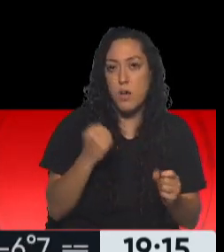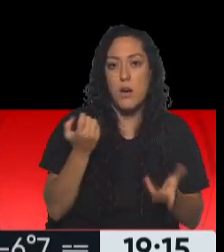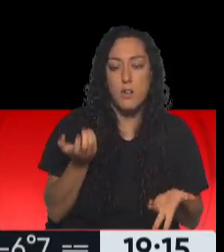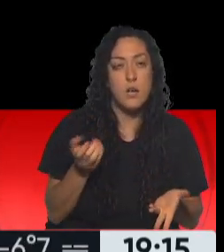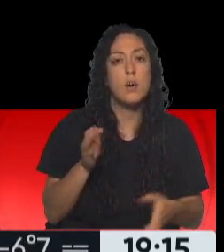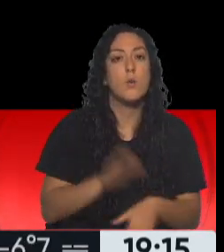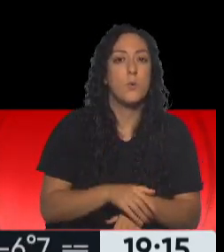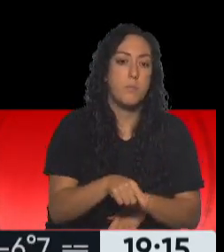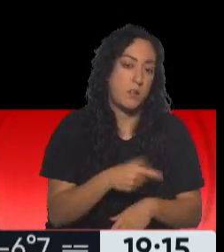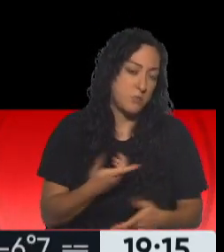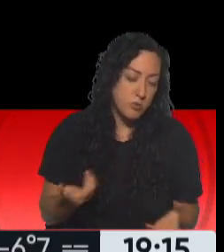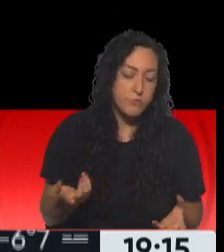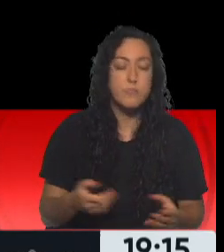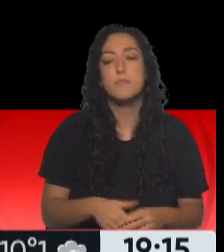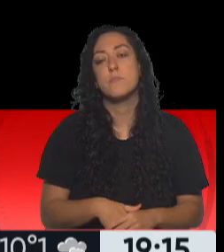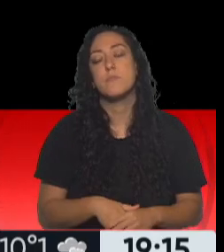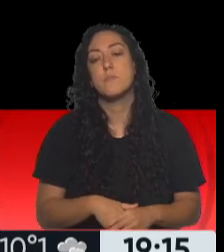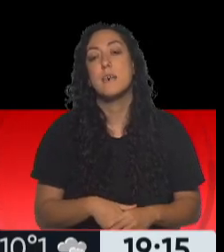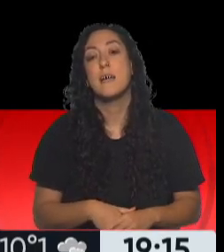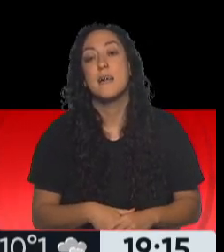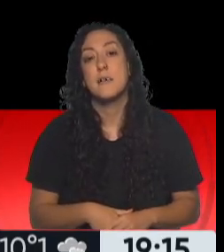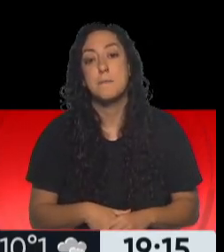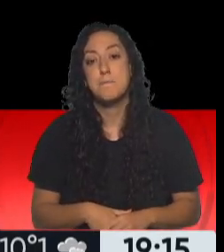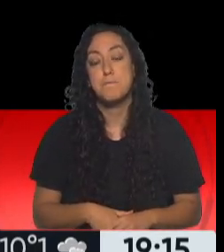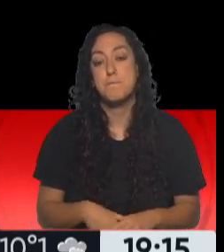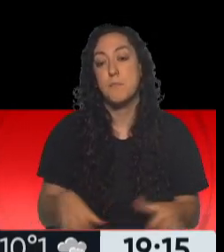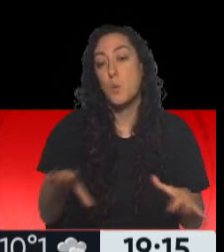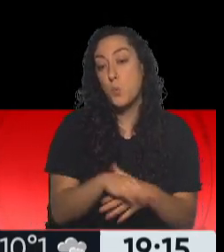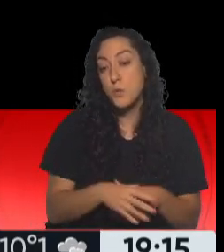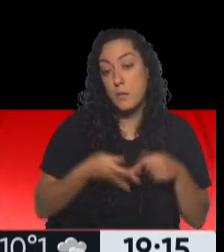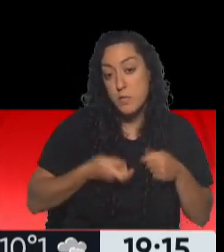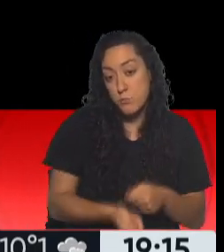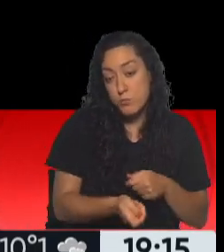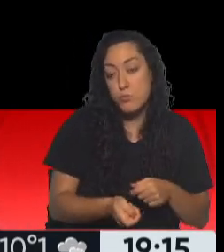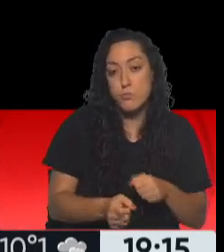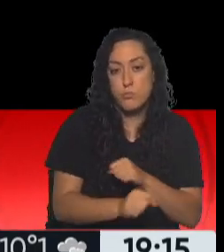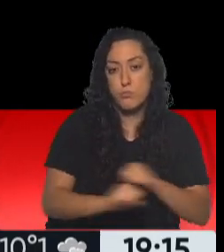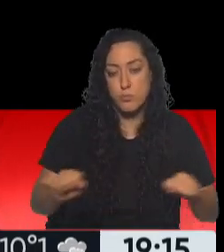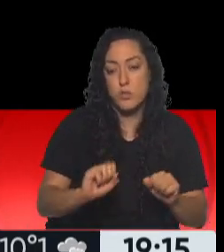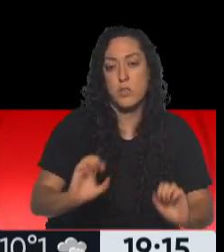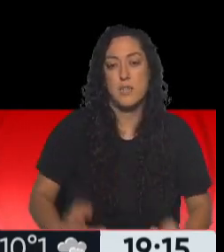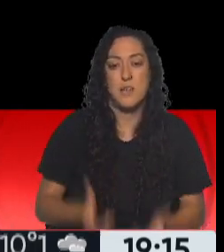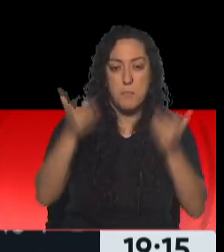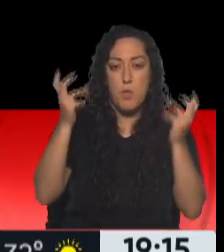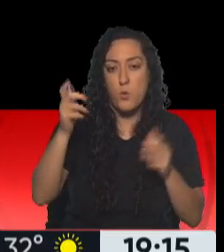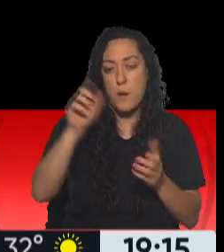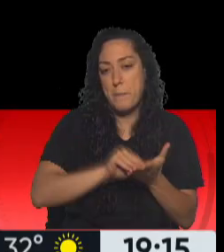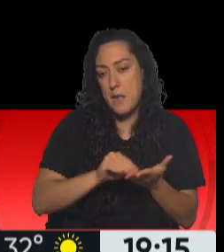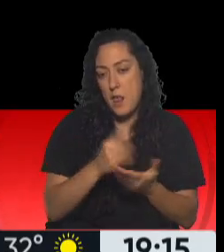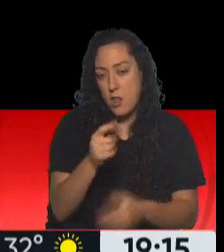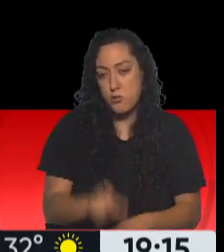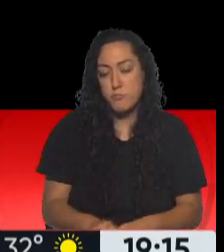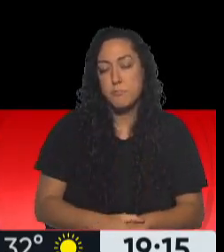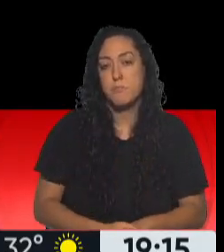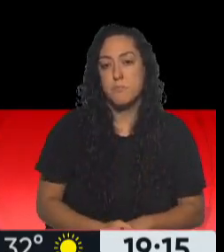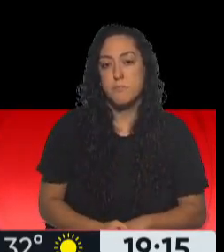el estallido en otro de esos cables y eso generó justamente la explosión y las quemaduras en uno de los empleados.